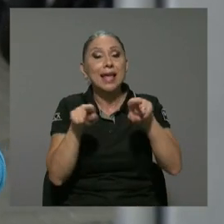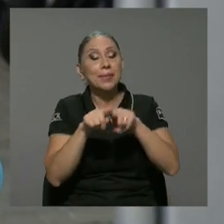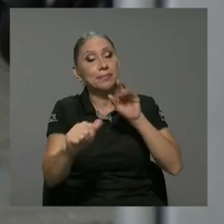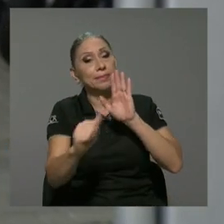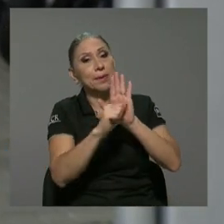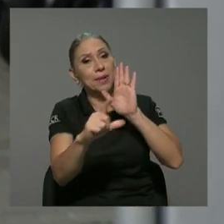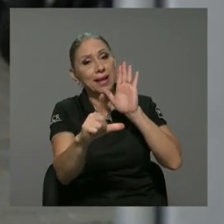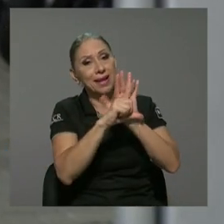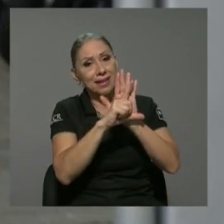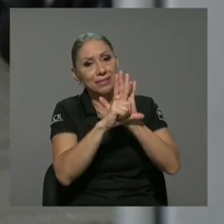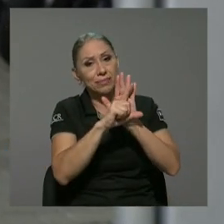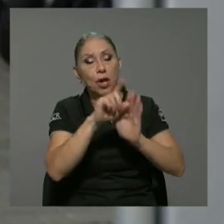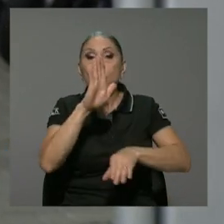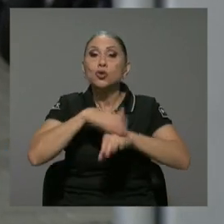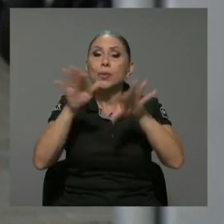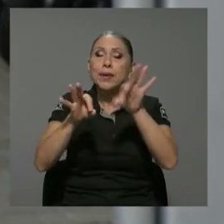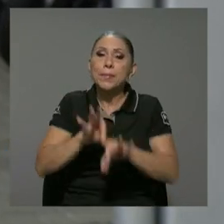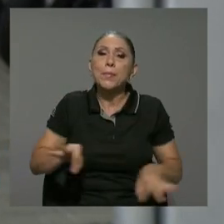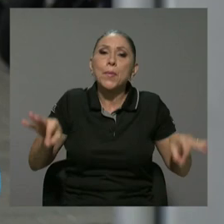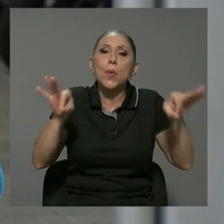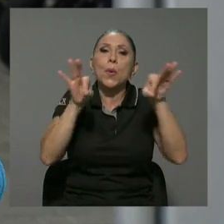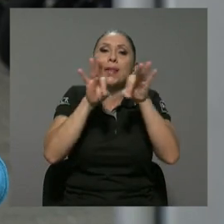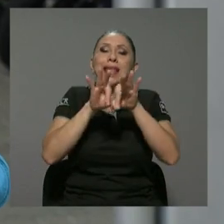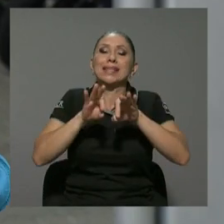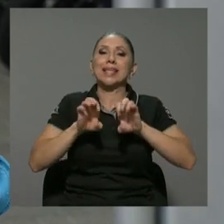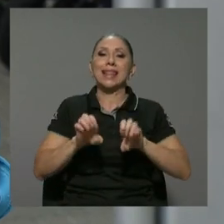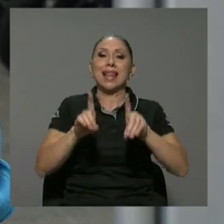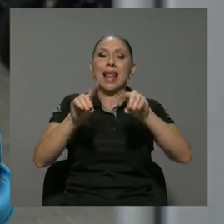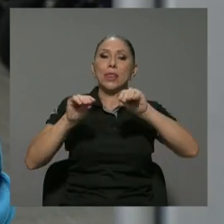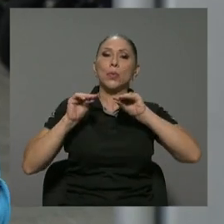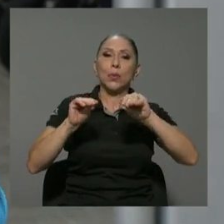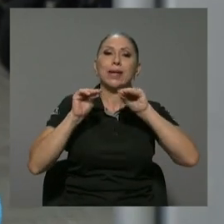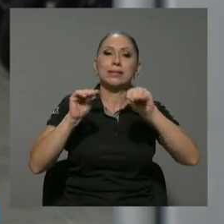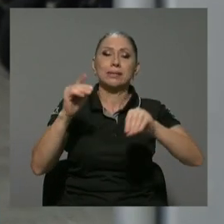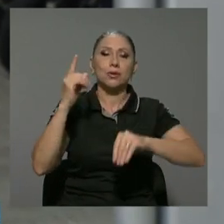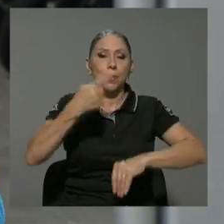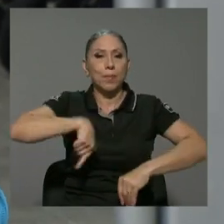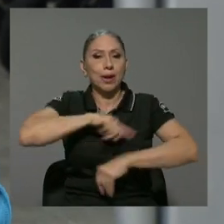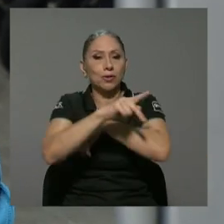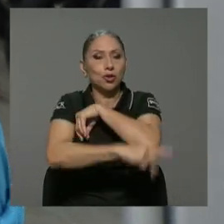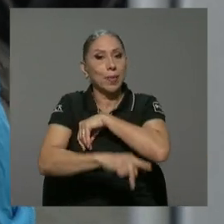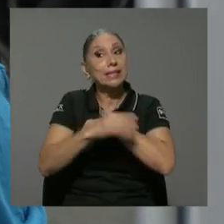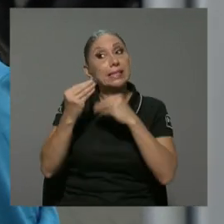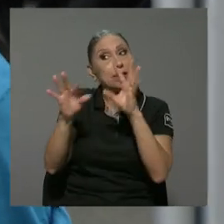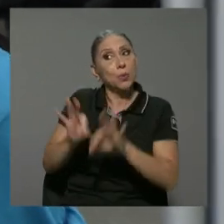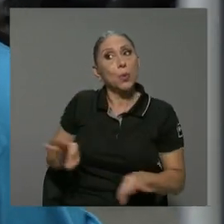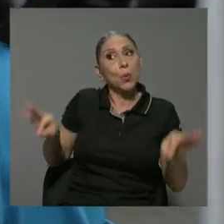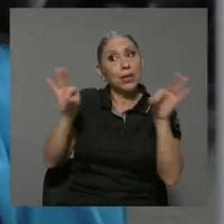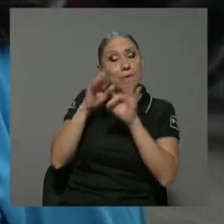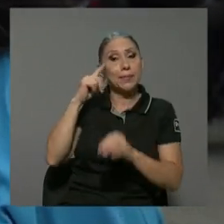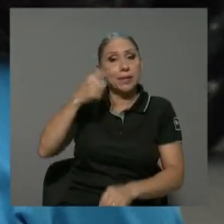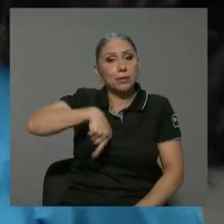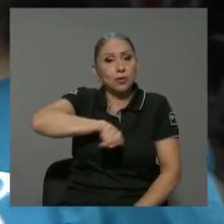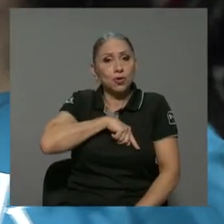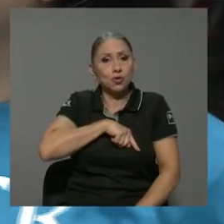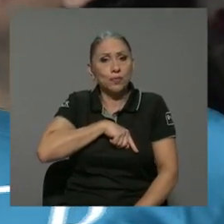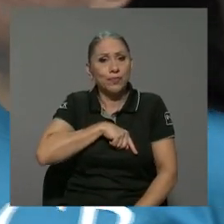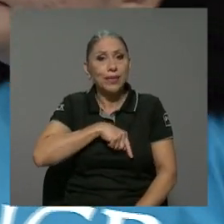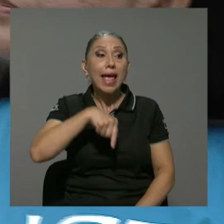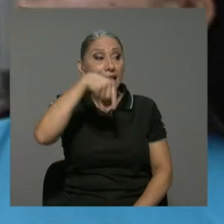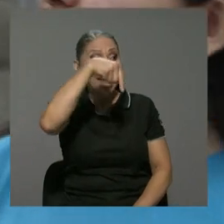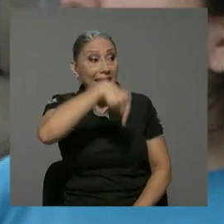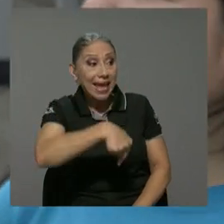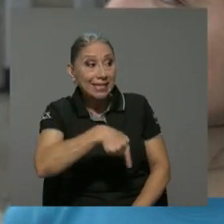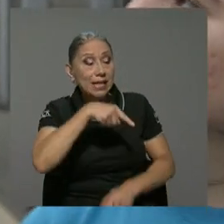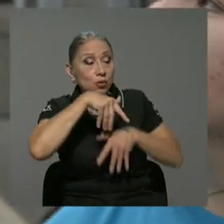Legislativa, de la importancia que tiene la educación para nuestro país y lo mucho que nos importa. Estamos hablando de que es una marcha